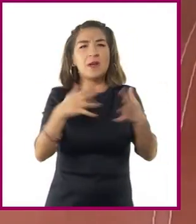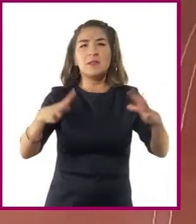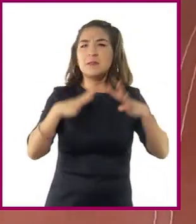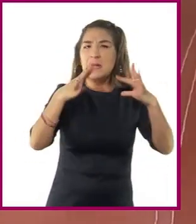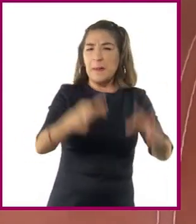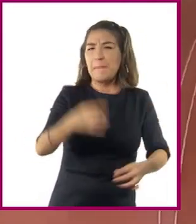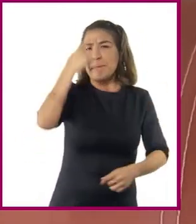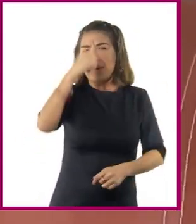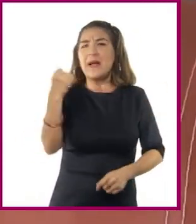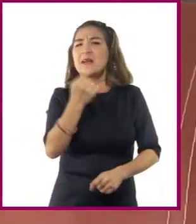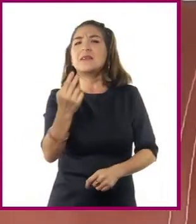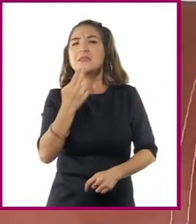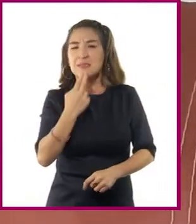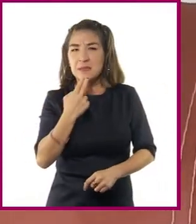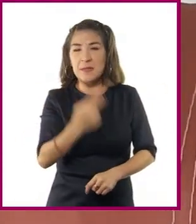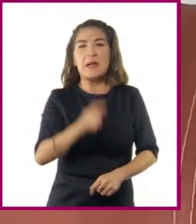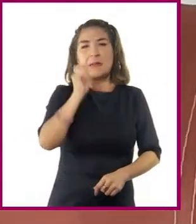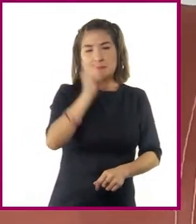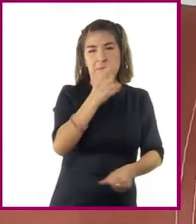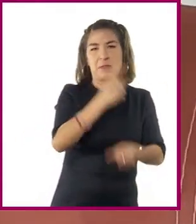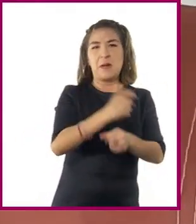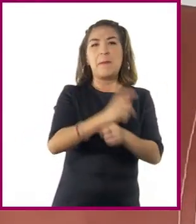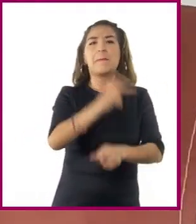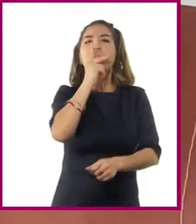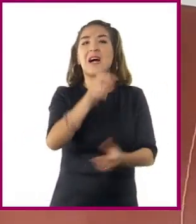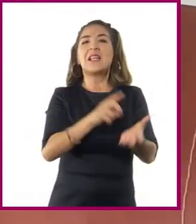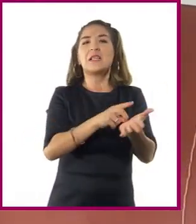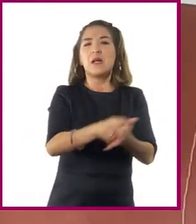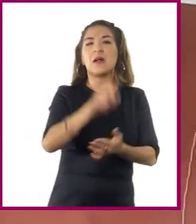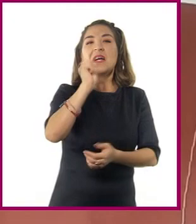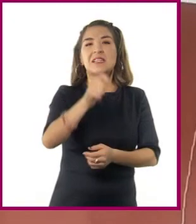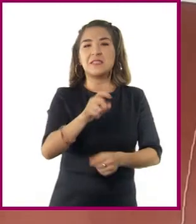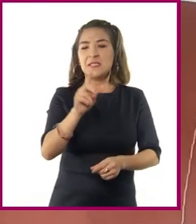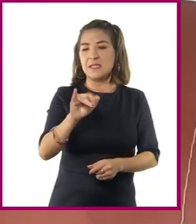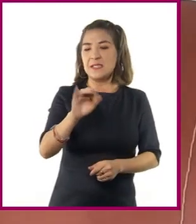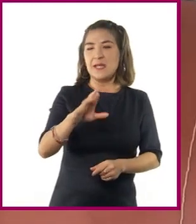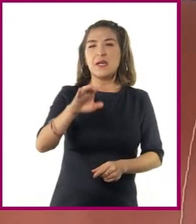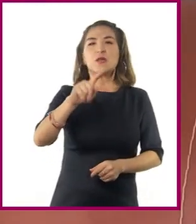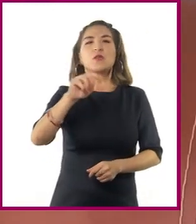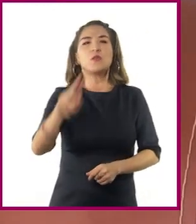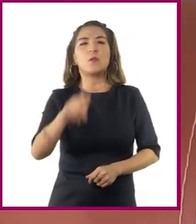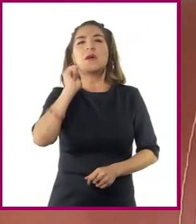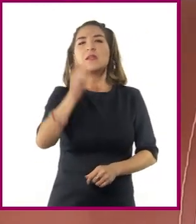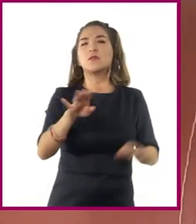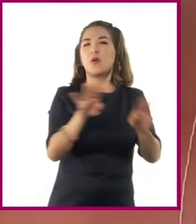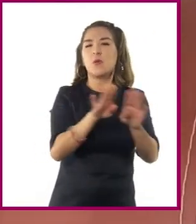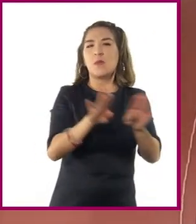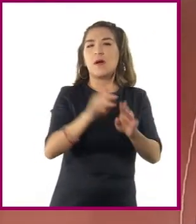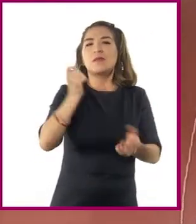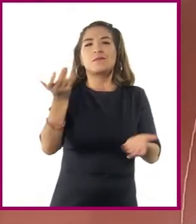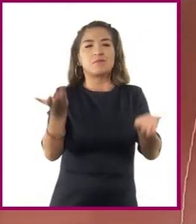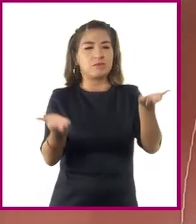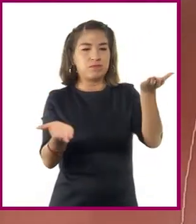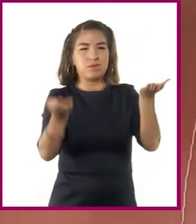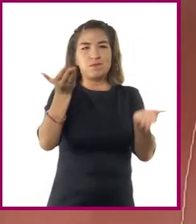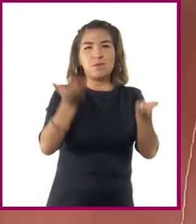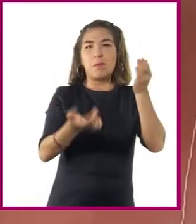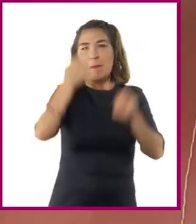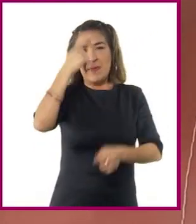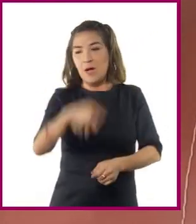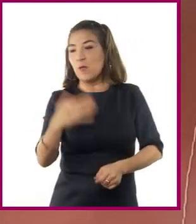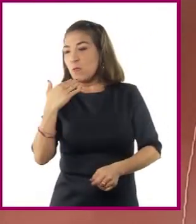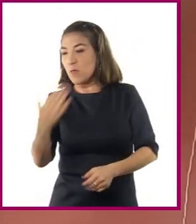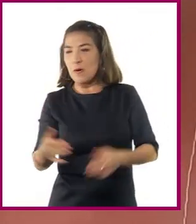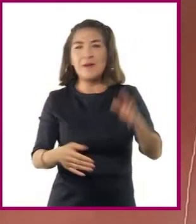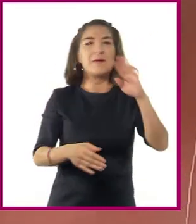qué. Primero, la palabra derecho viene del latín directum, que significa recto. Se refiere a una balanza que mantiene el equilibrio entre